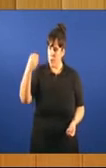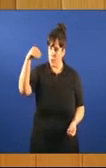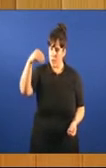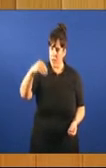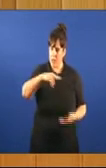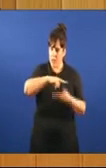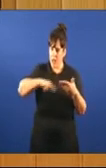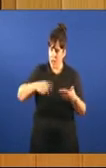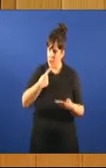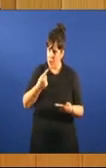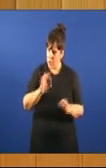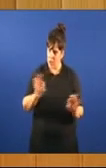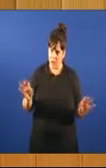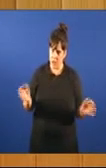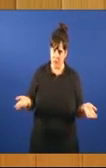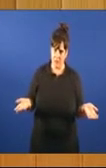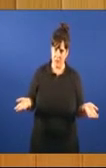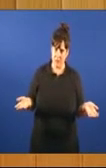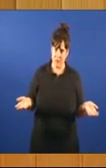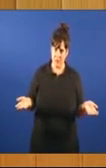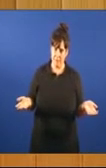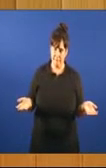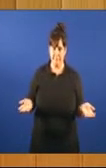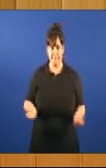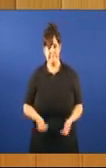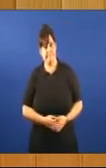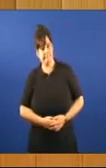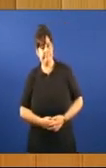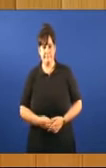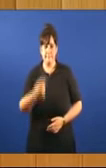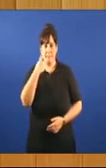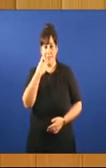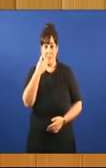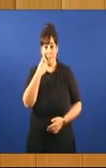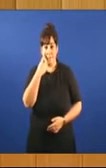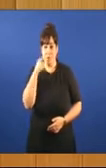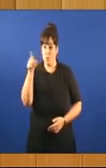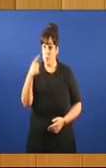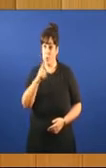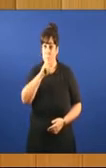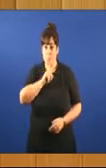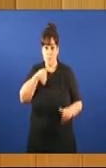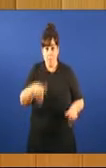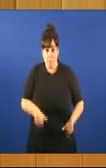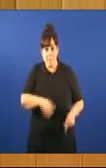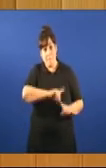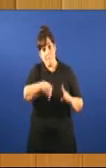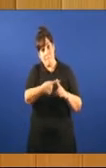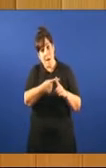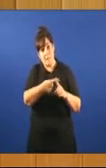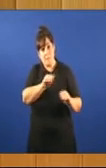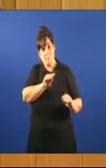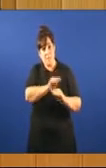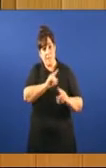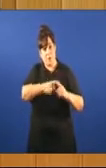que decir. Mire, non só non di nada, senón que aínda por riba recorta as prestacións que dependen da Xunta